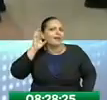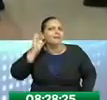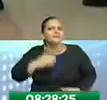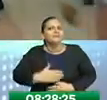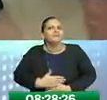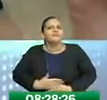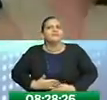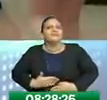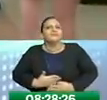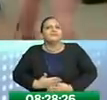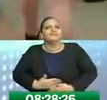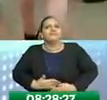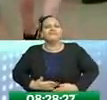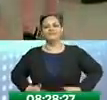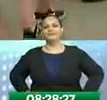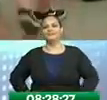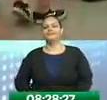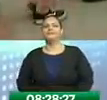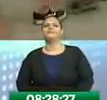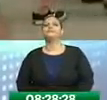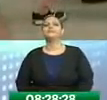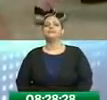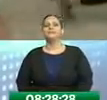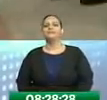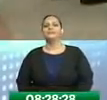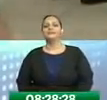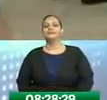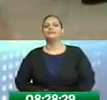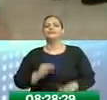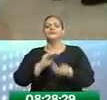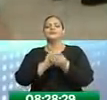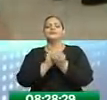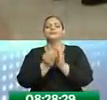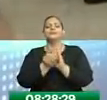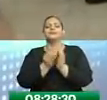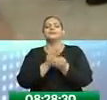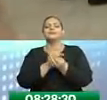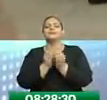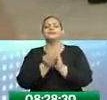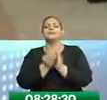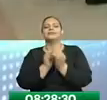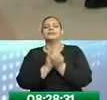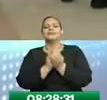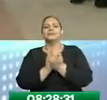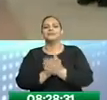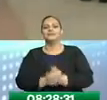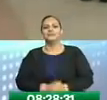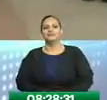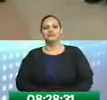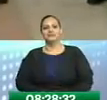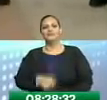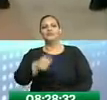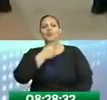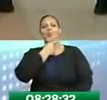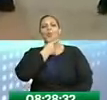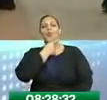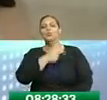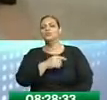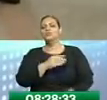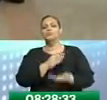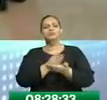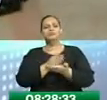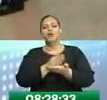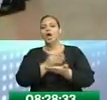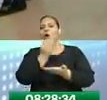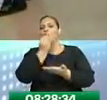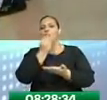vio. ¿Cuál es su boloncito ahí con queso light? ¿Cuál es su platillo favorito? Dice por acá